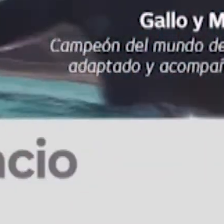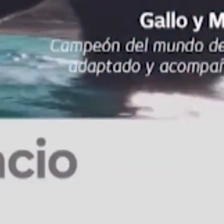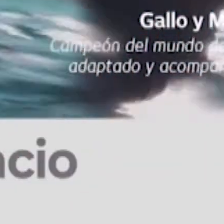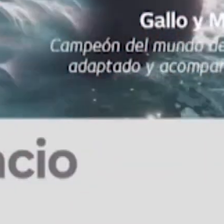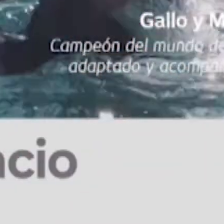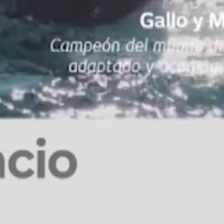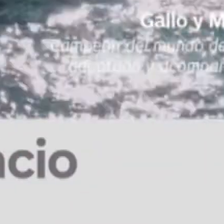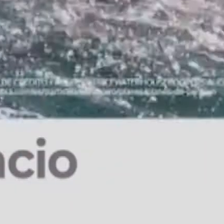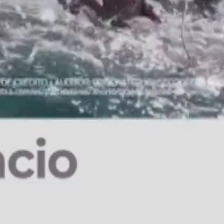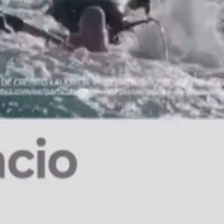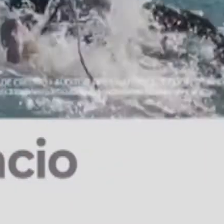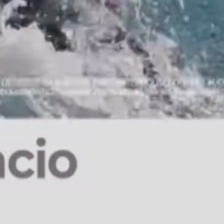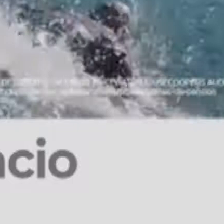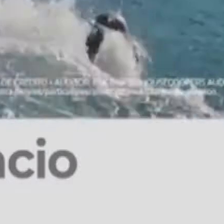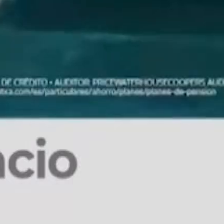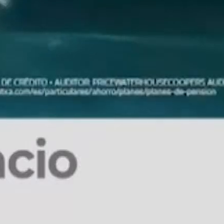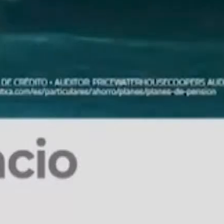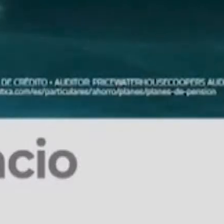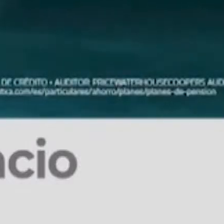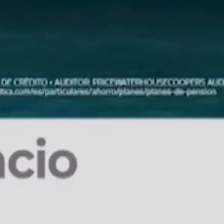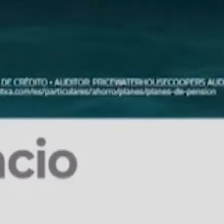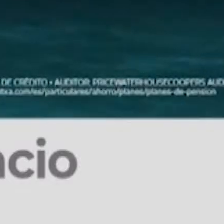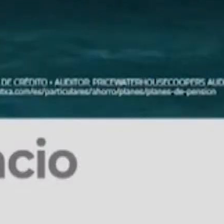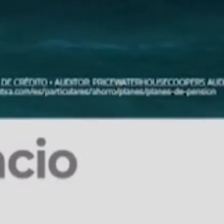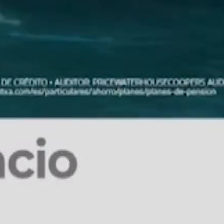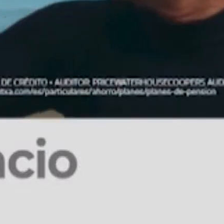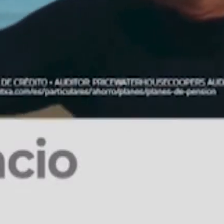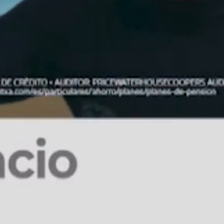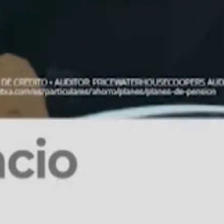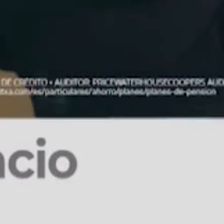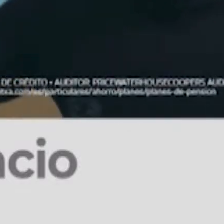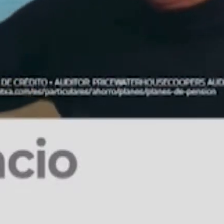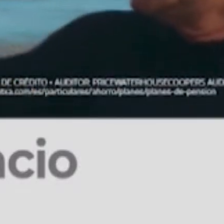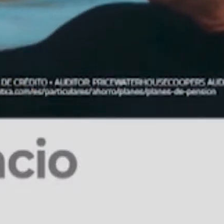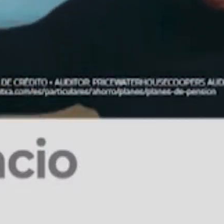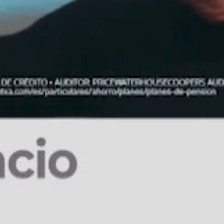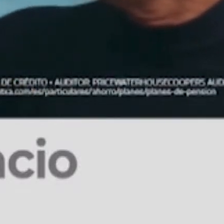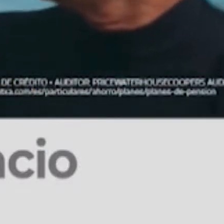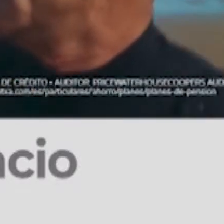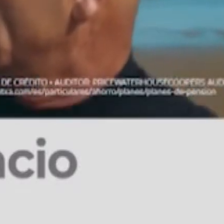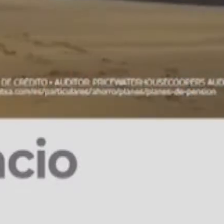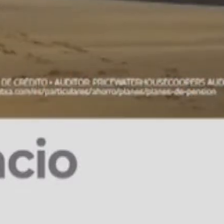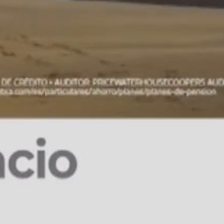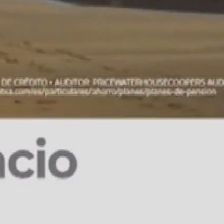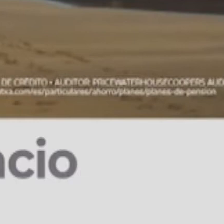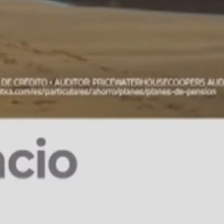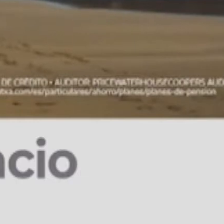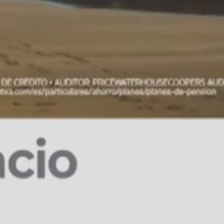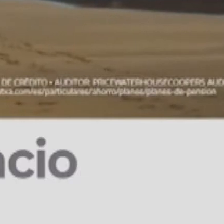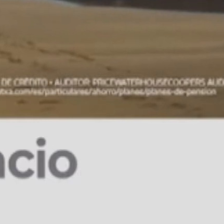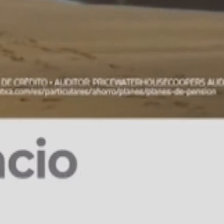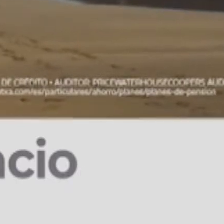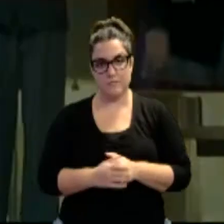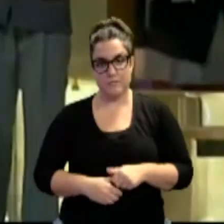cuando viene ola, ¿eh? Rema, rema. Dejarte guiar, desconfiar en quien siempre va a estar a tu lado. Siempre. Planes de pensión, ciclo de vida. Laboral